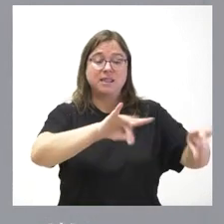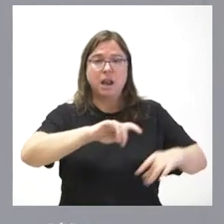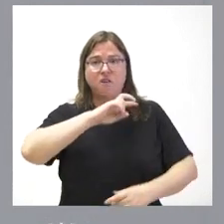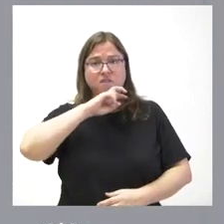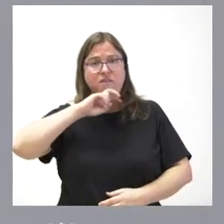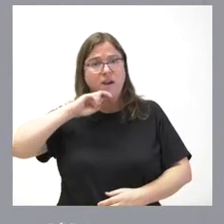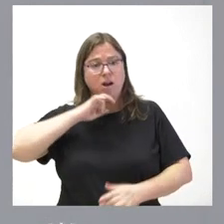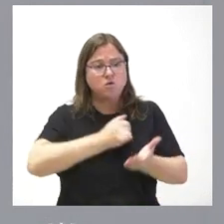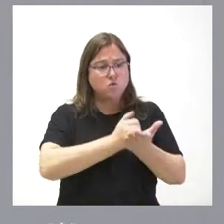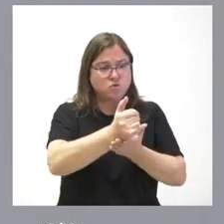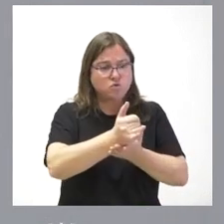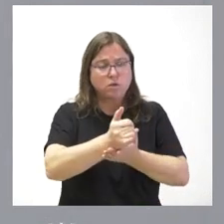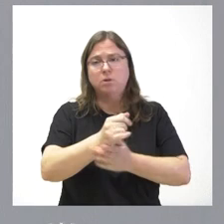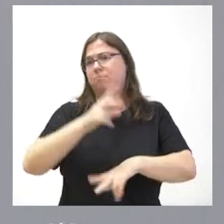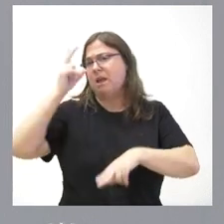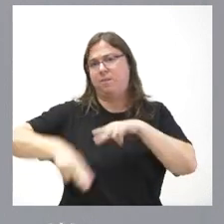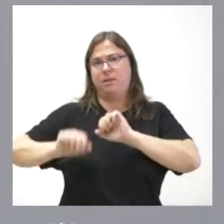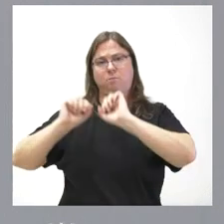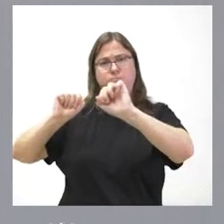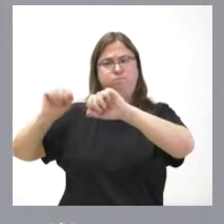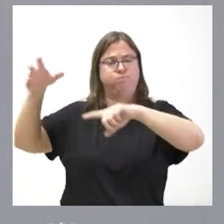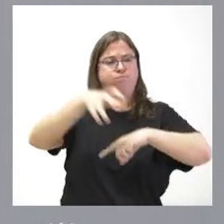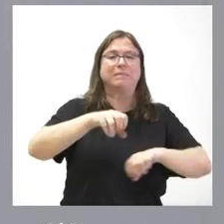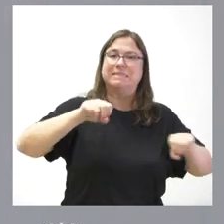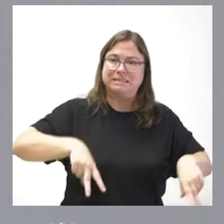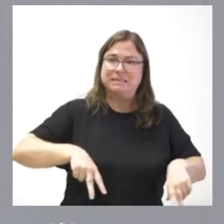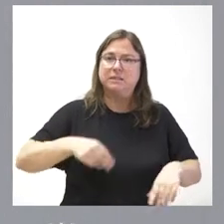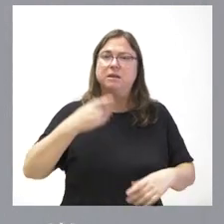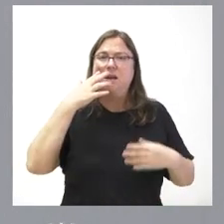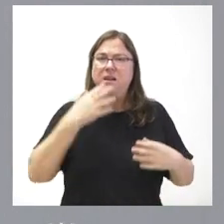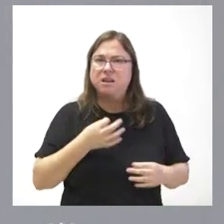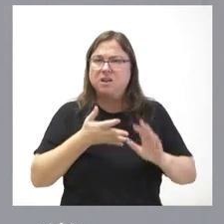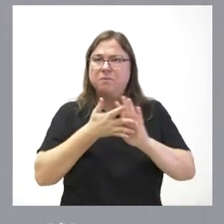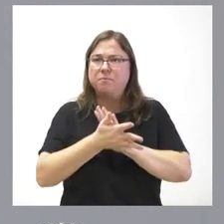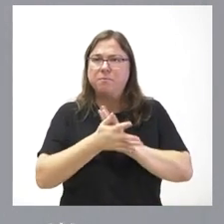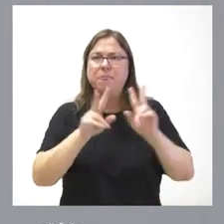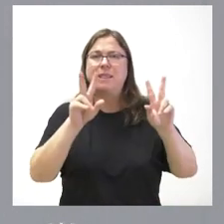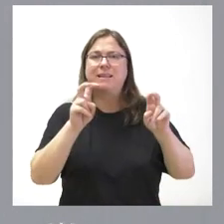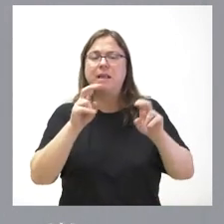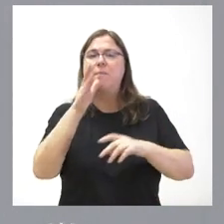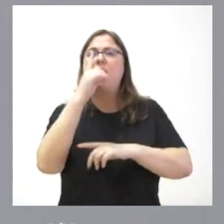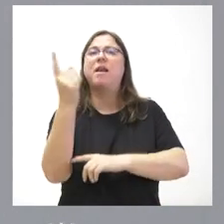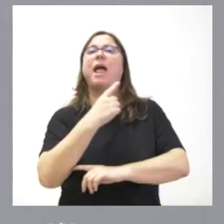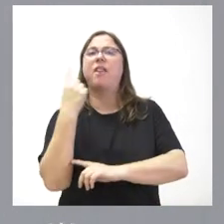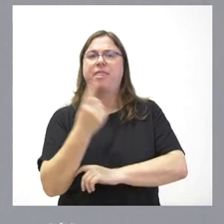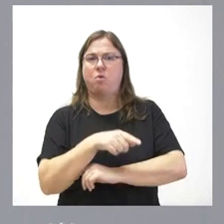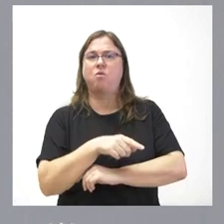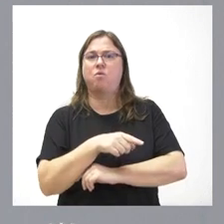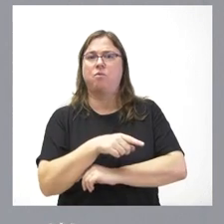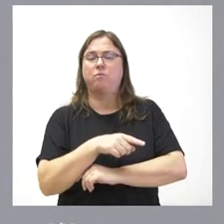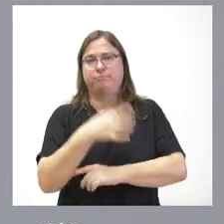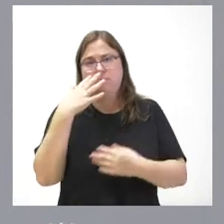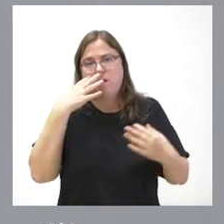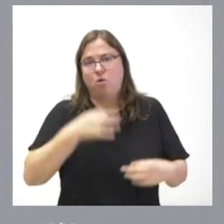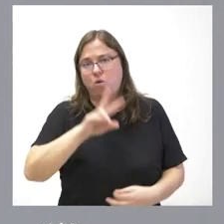tuvieran este tipo de instalaciones y específicamente creo que se estaba refiriendo a los de regadío que lógicamente no veíamos